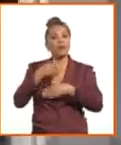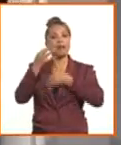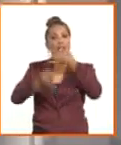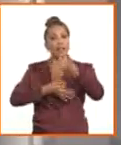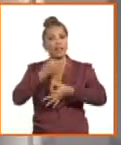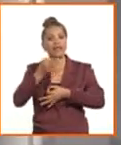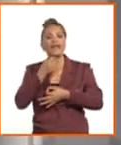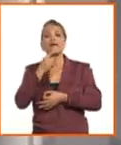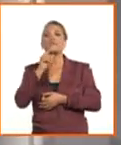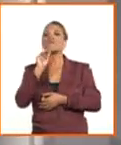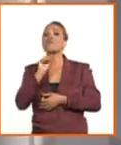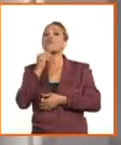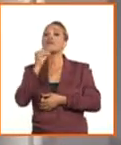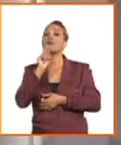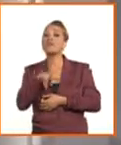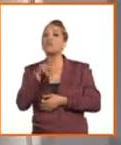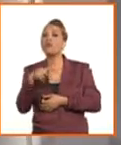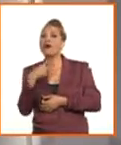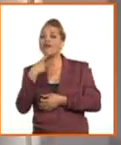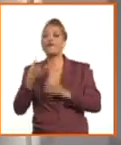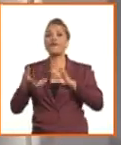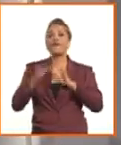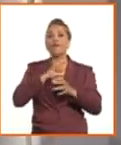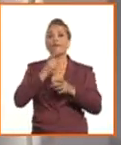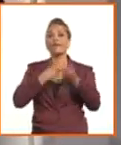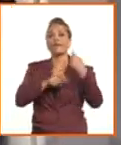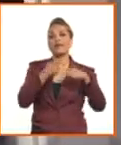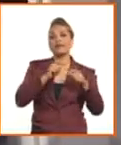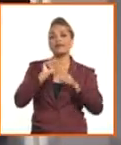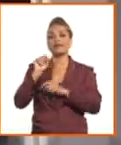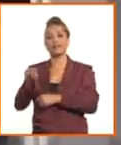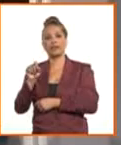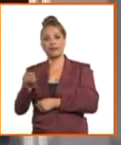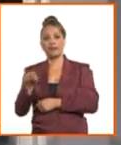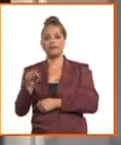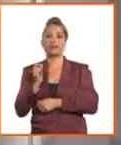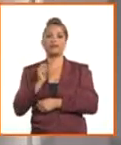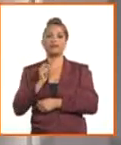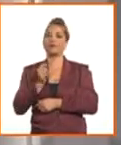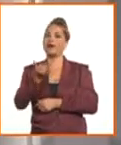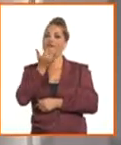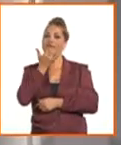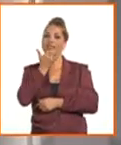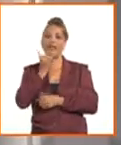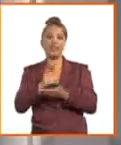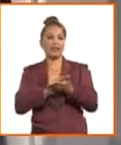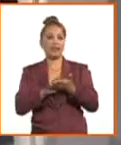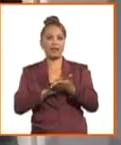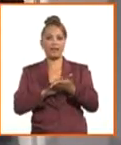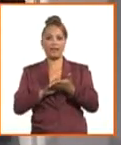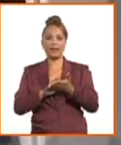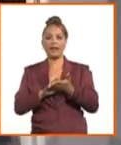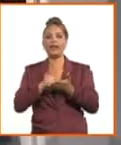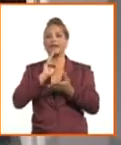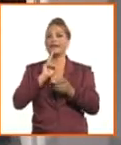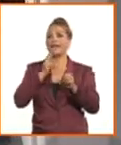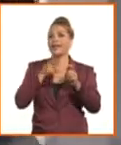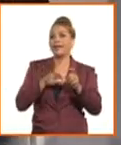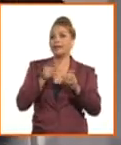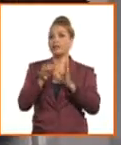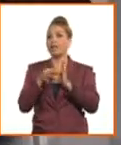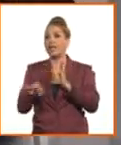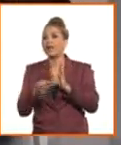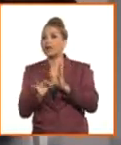la sostenibilidad del mercado cambiario con sus propias fuentes. Exacto. Nosotros no podemos buscar la sostenibilidad del mercado cambiario con fuentes de generación de